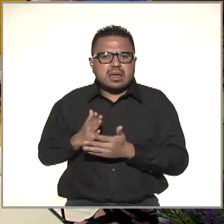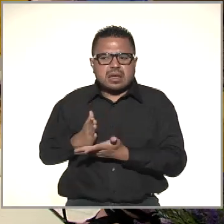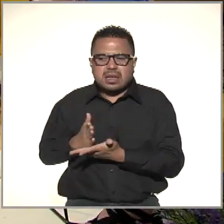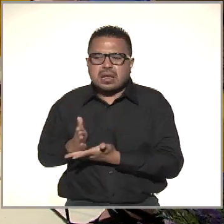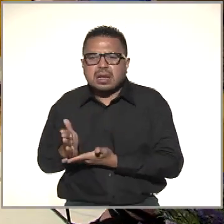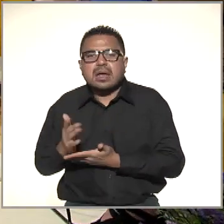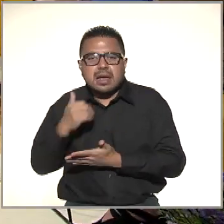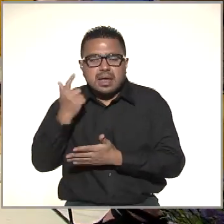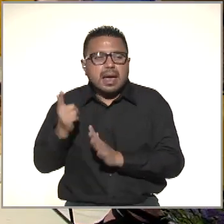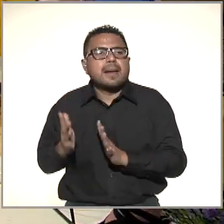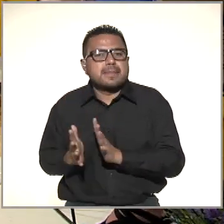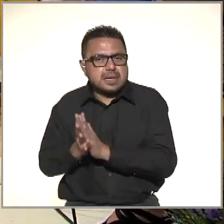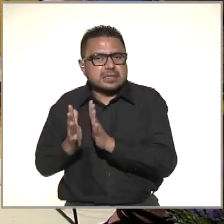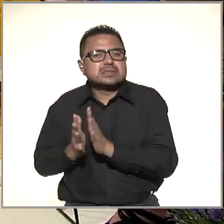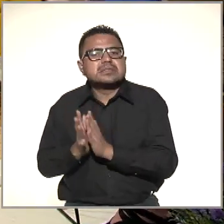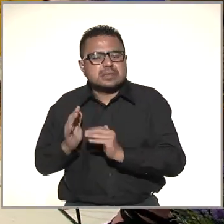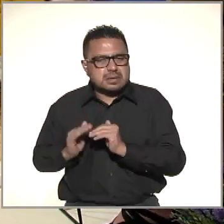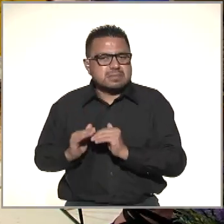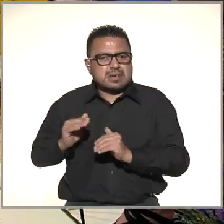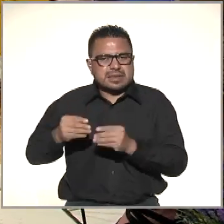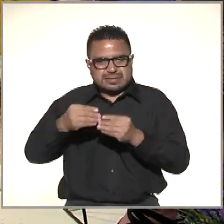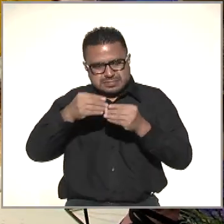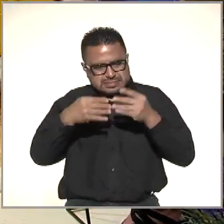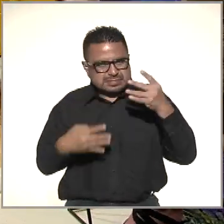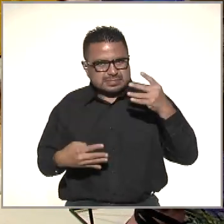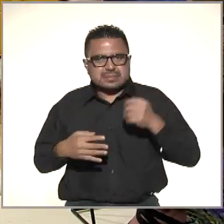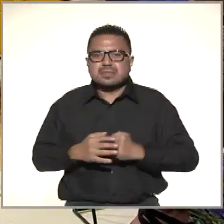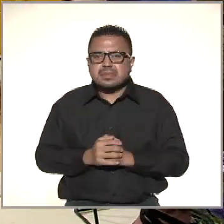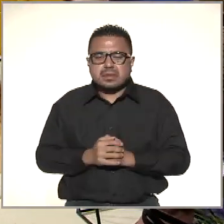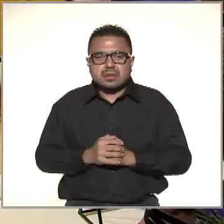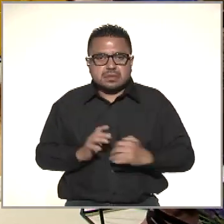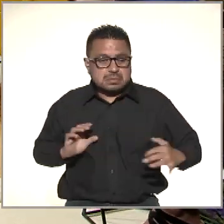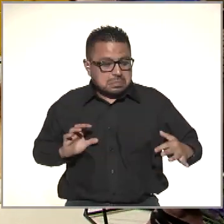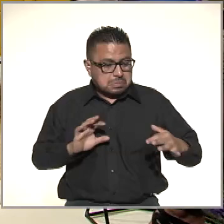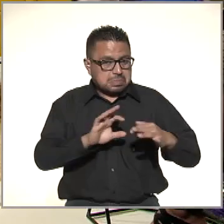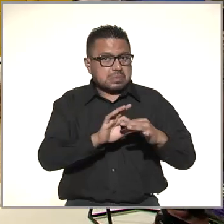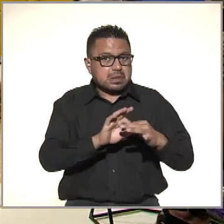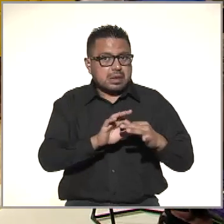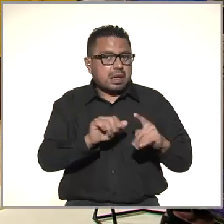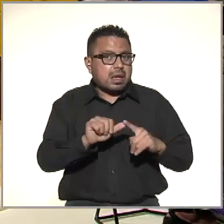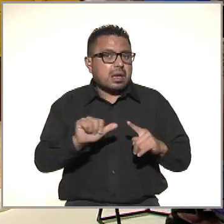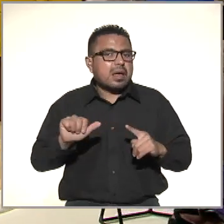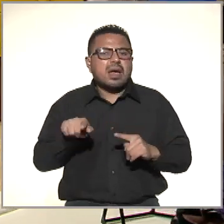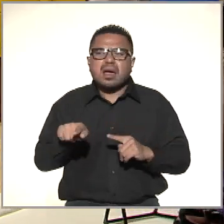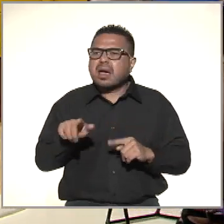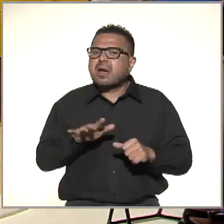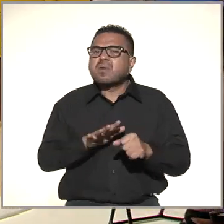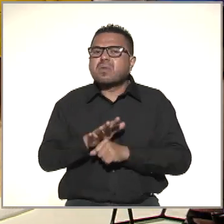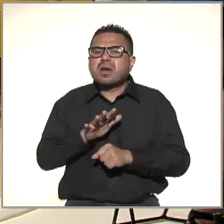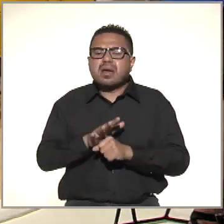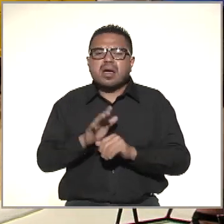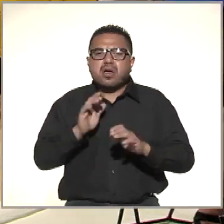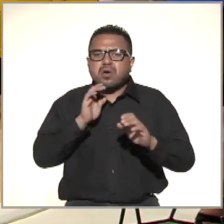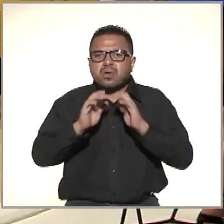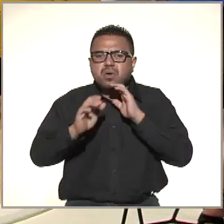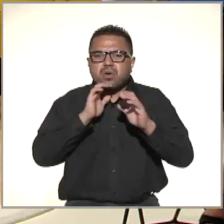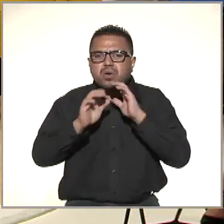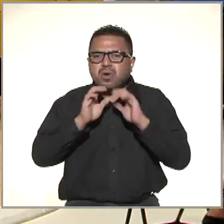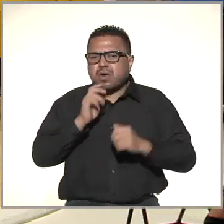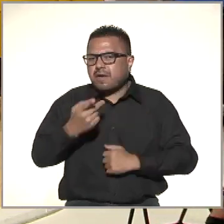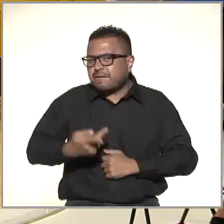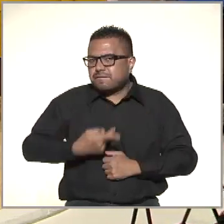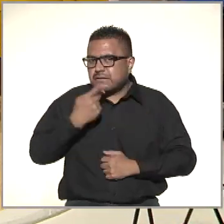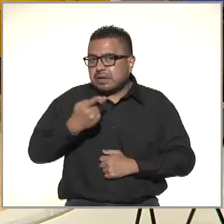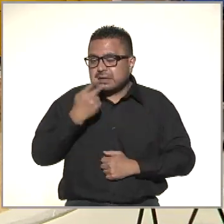quiere participar más, etcétera. Va ligada a la comunicación verbal,